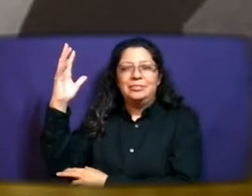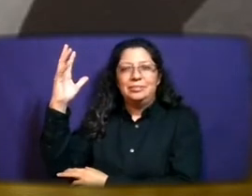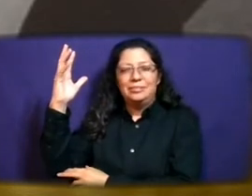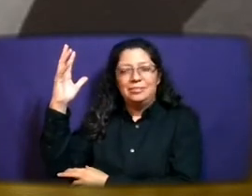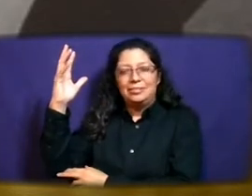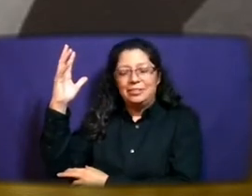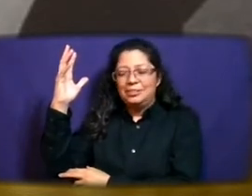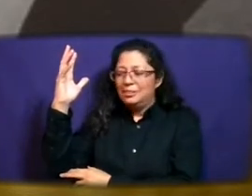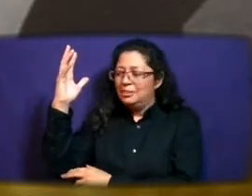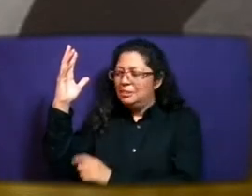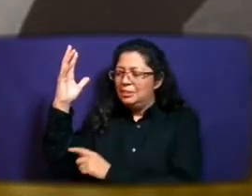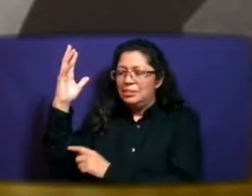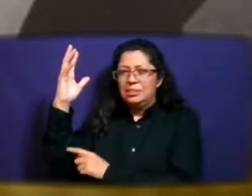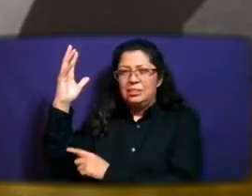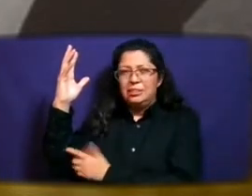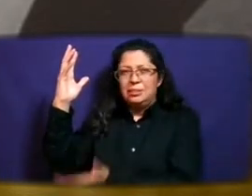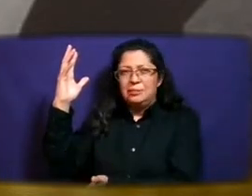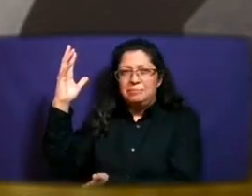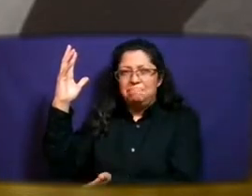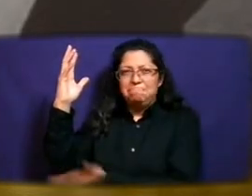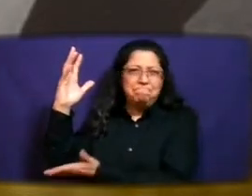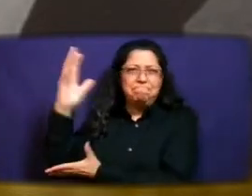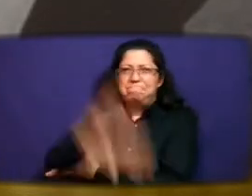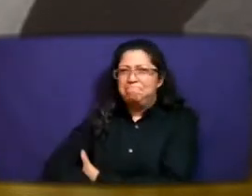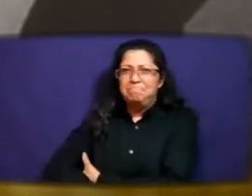No dejen que arrasen los árboles.